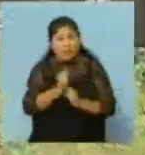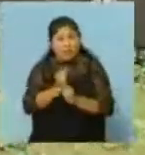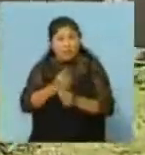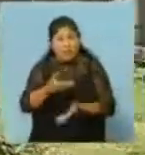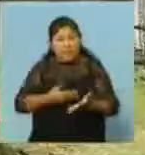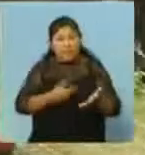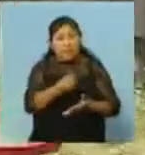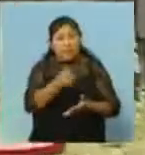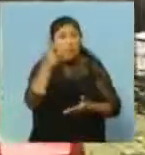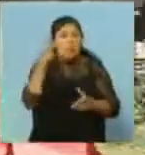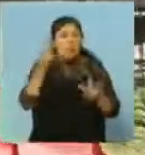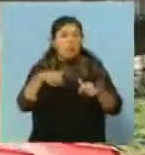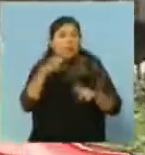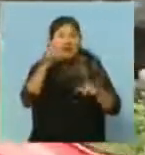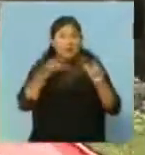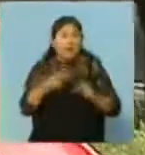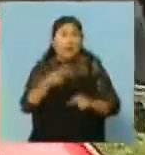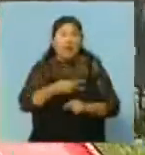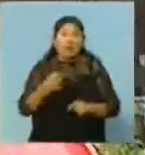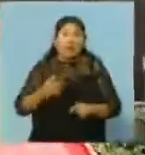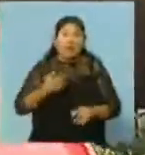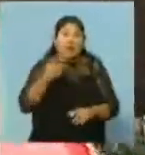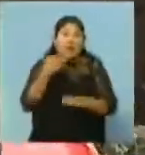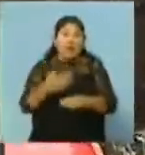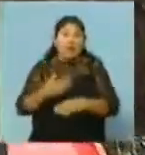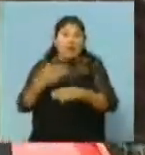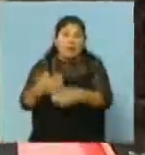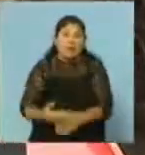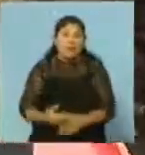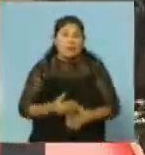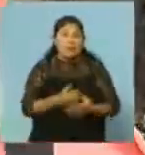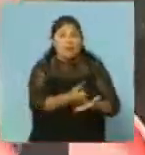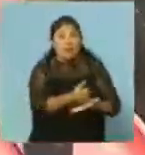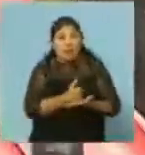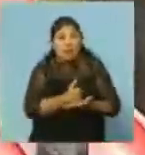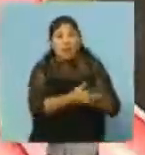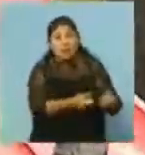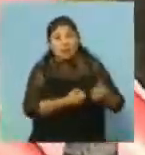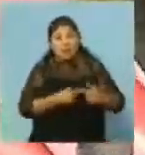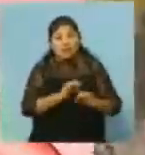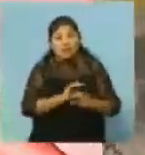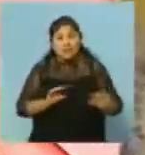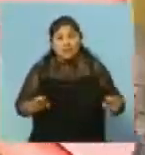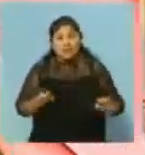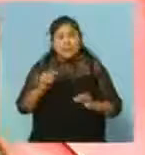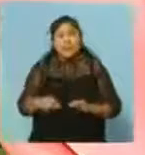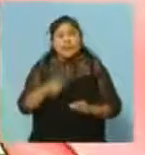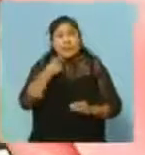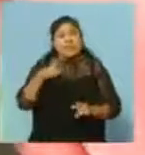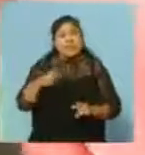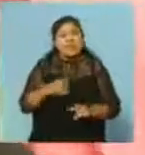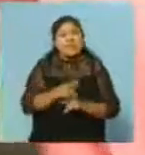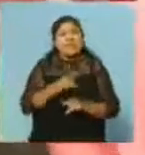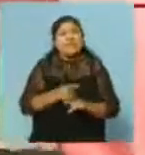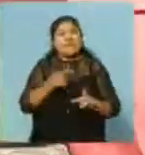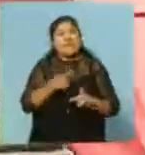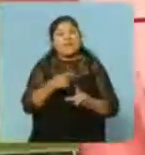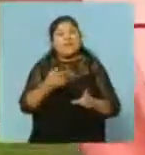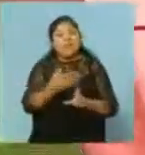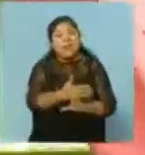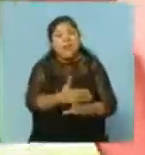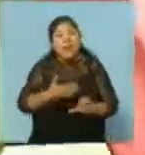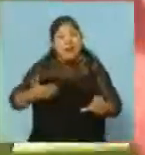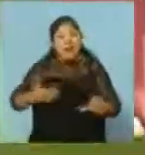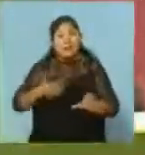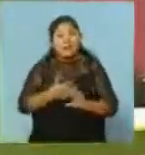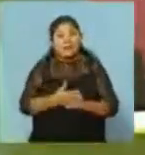desde hace 2 semanas. ¿Esto siempre se hace antes de que comience el ciclo lectivo? ¿Cómo es? Sí, una semana antes de que comience el ciclo lectivo.